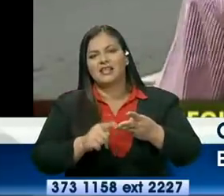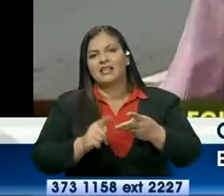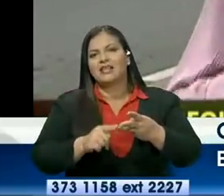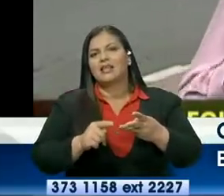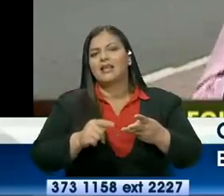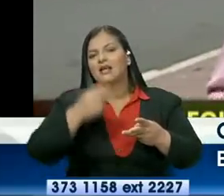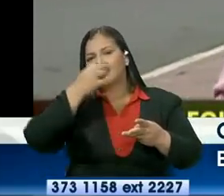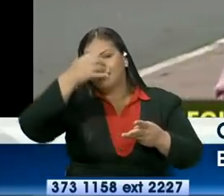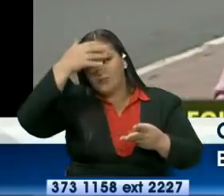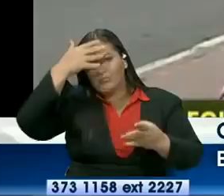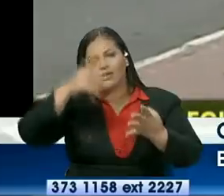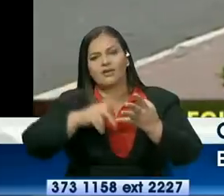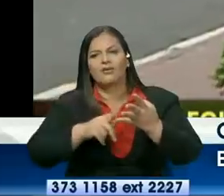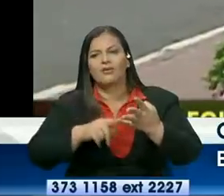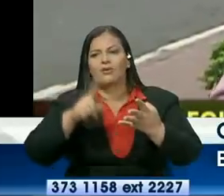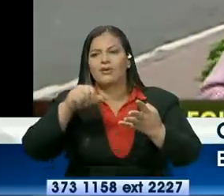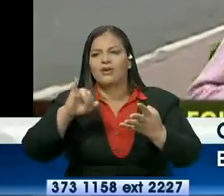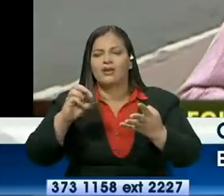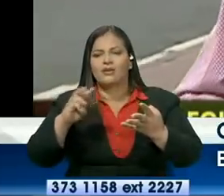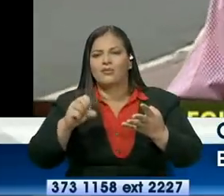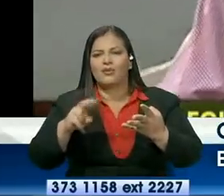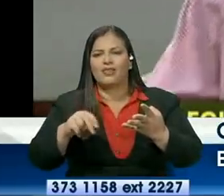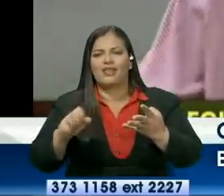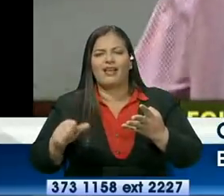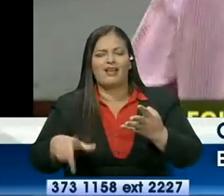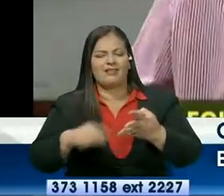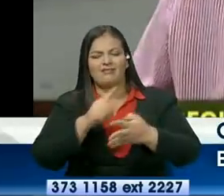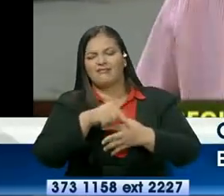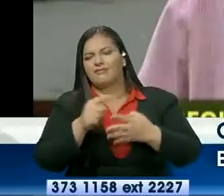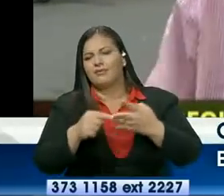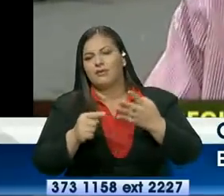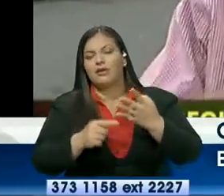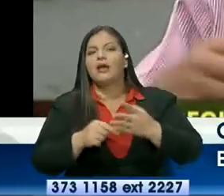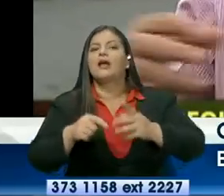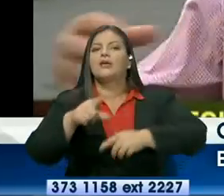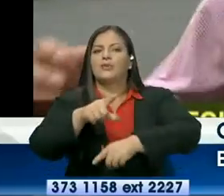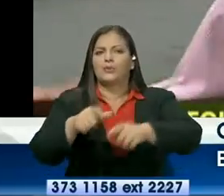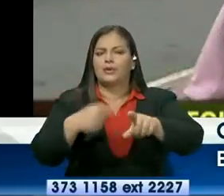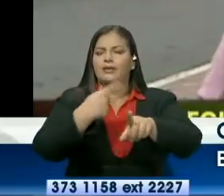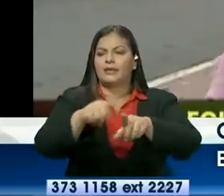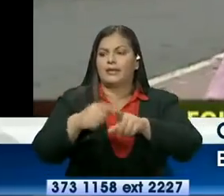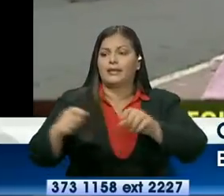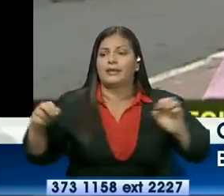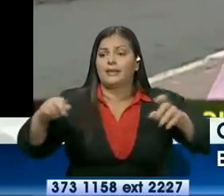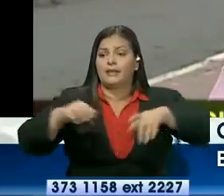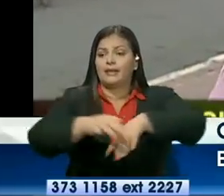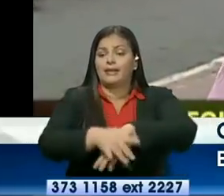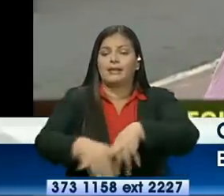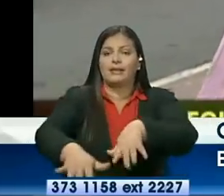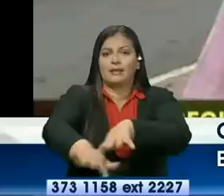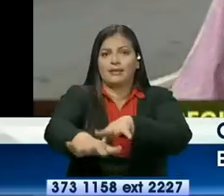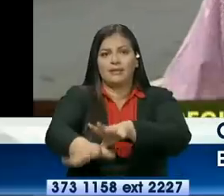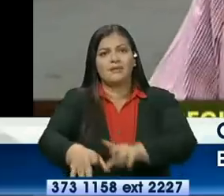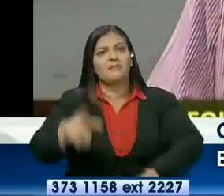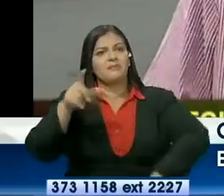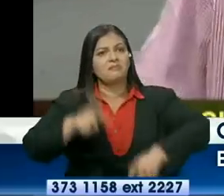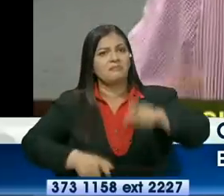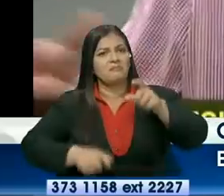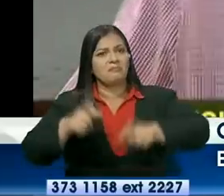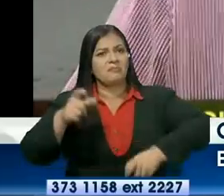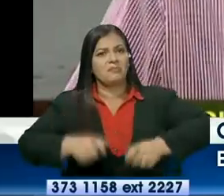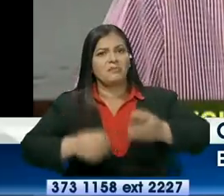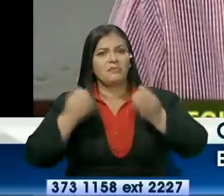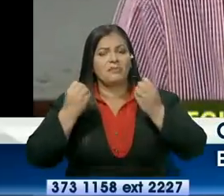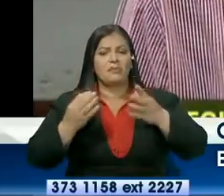Limonal. Contrastando en invierno con los esteros que cogen agua y hay un sinnúmero de puntos donde la gente lleva a distraerse y